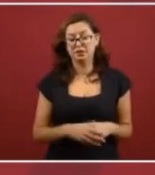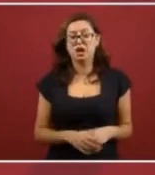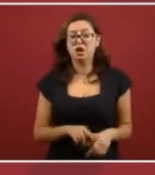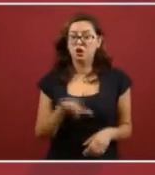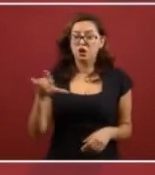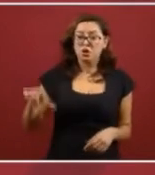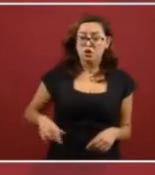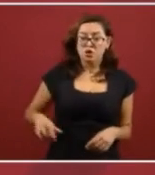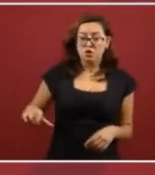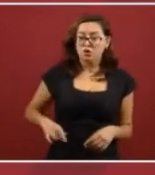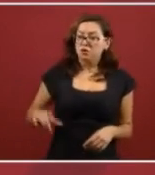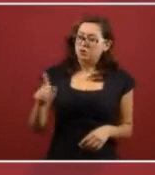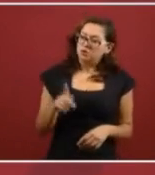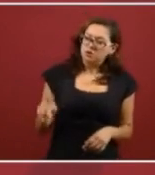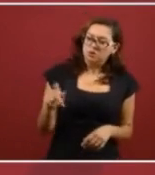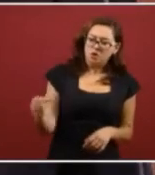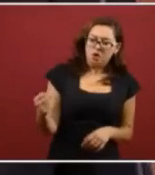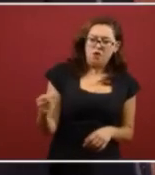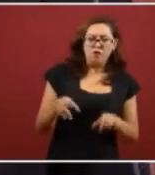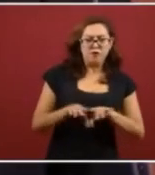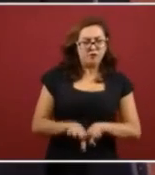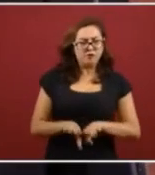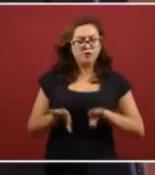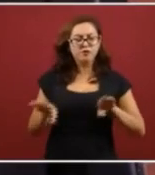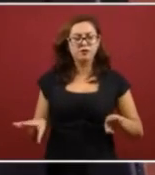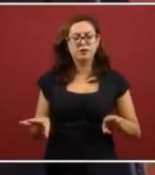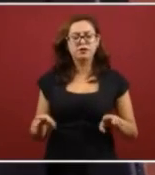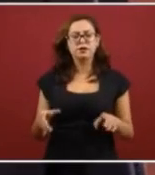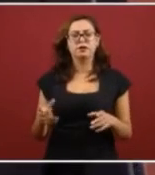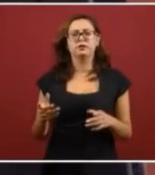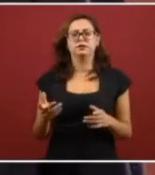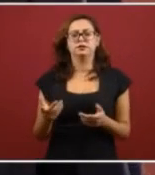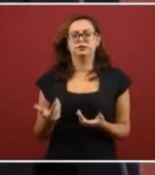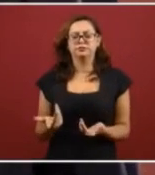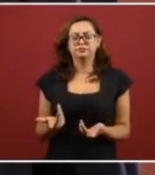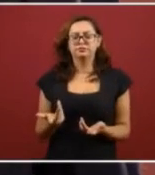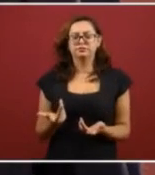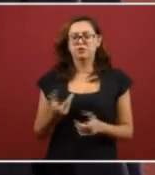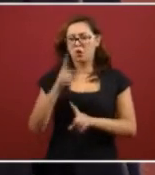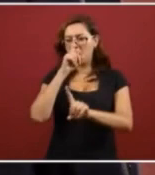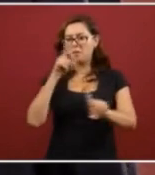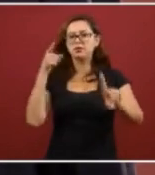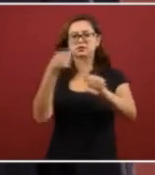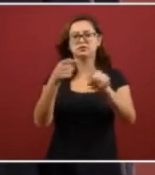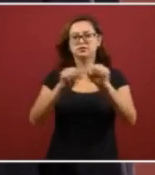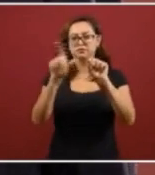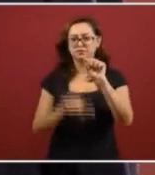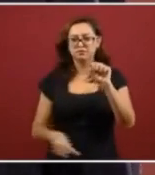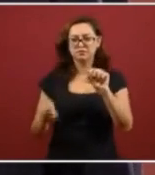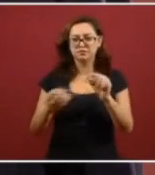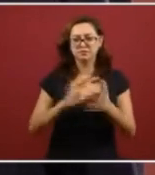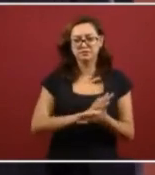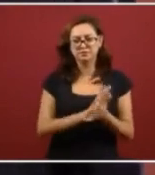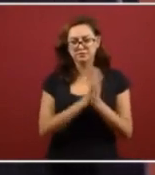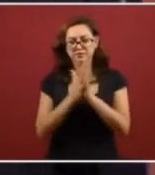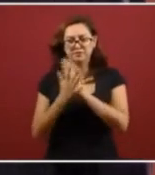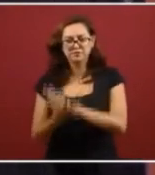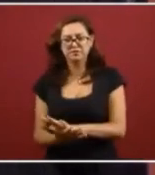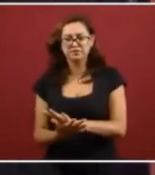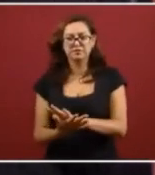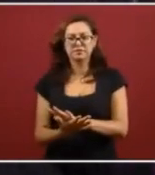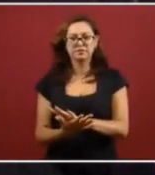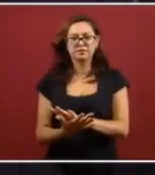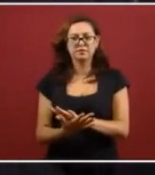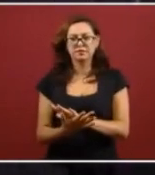democrático y en un gobierno que tiene como propósito transformar el país, transform the country, siempre there will